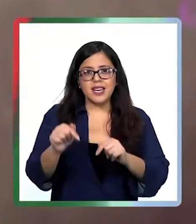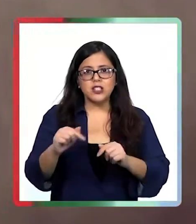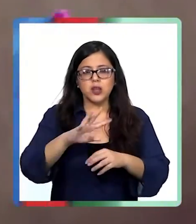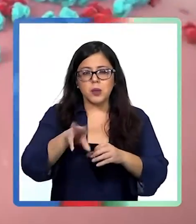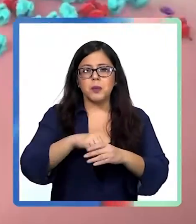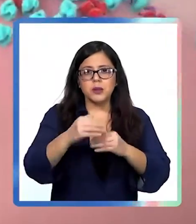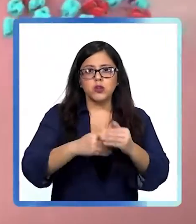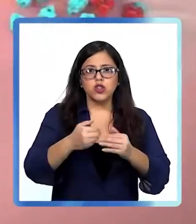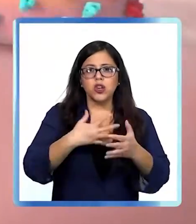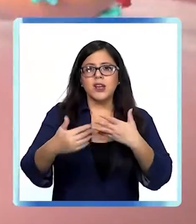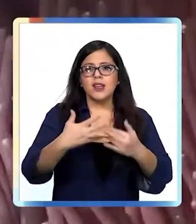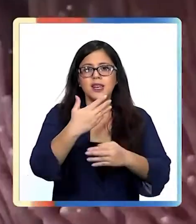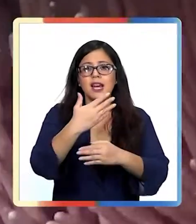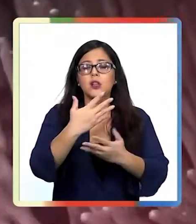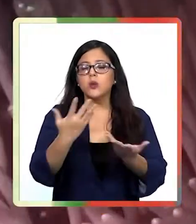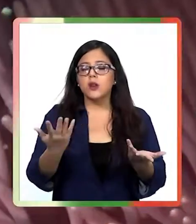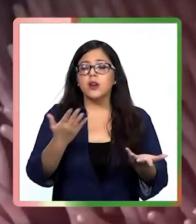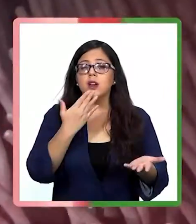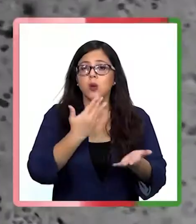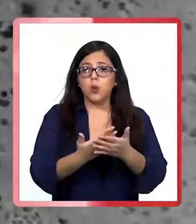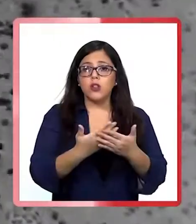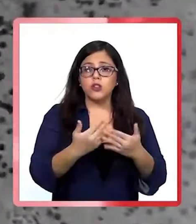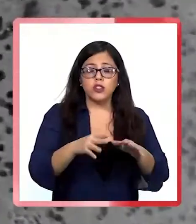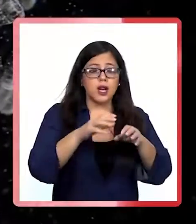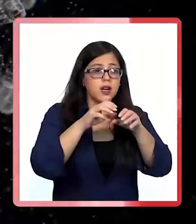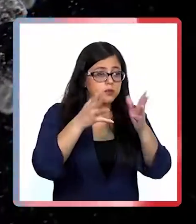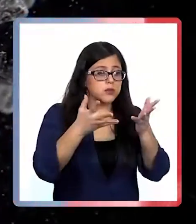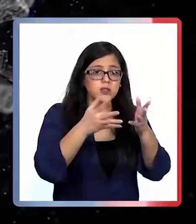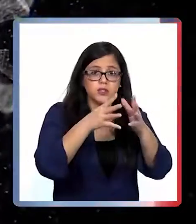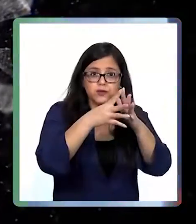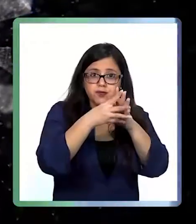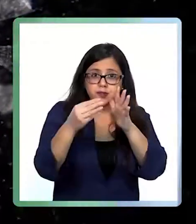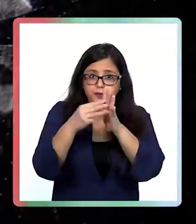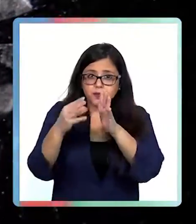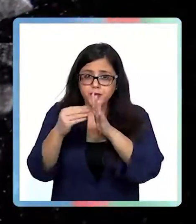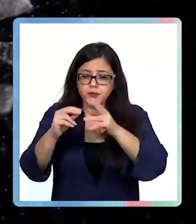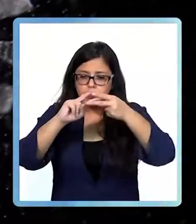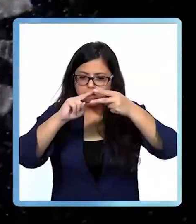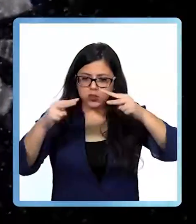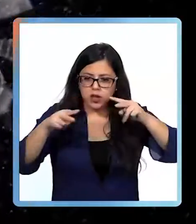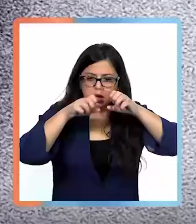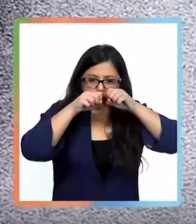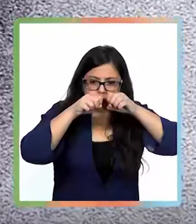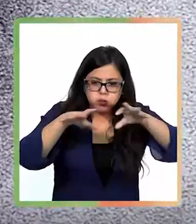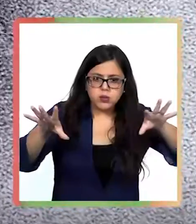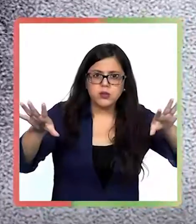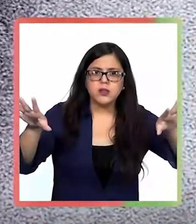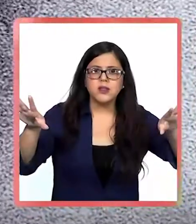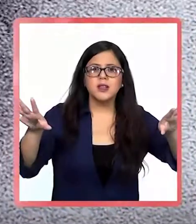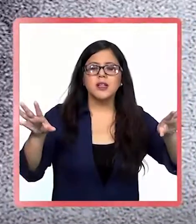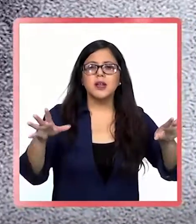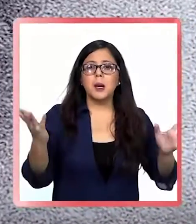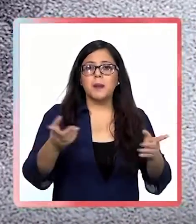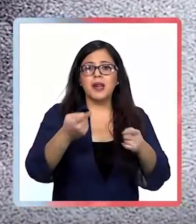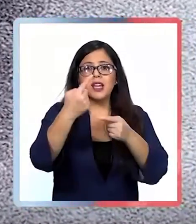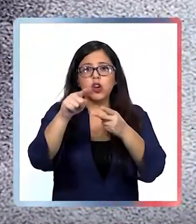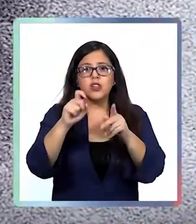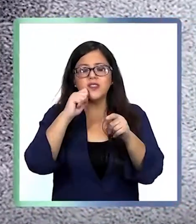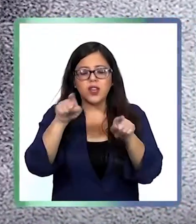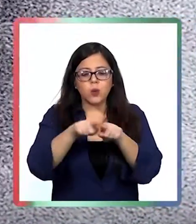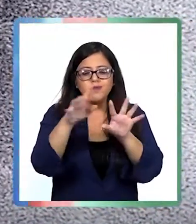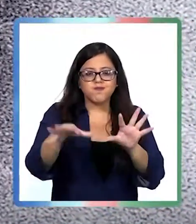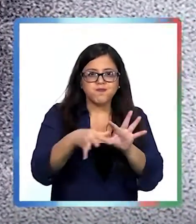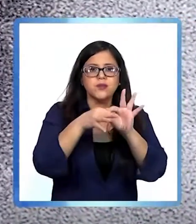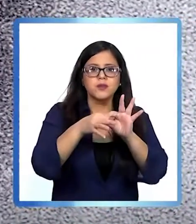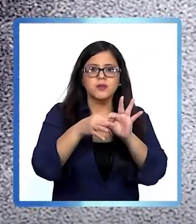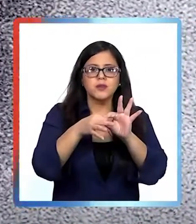agresivas. Eso es parte de su proceso natural. Cada vez que el virus replica, necesita copiar el genoma que tiene para que cada nueva